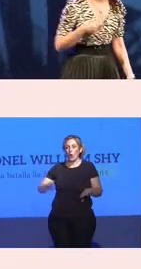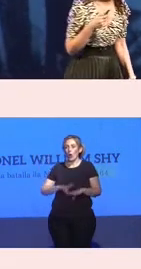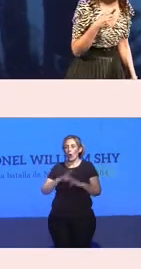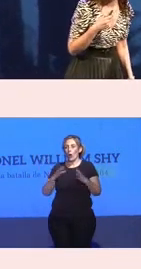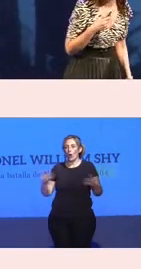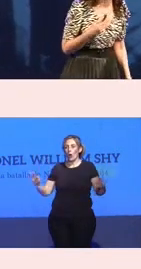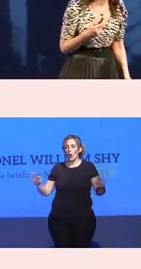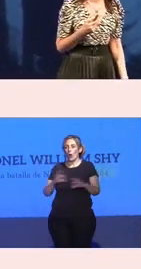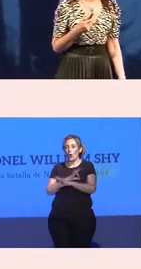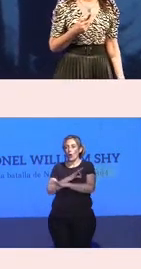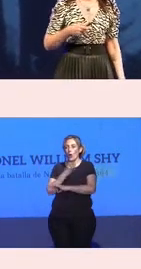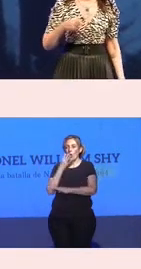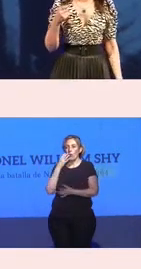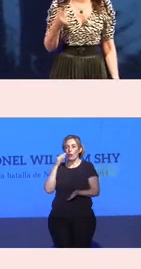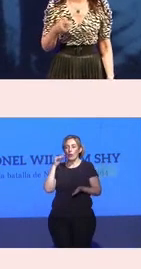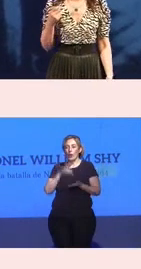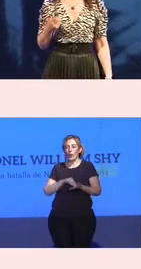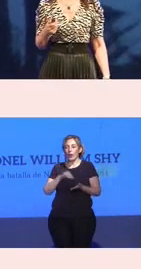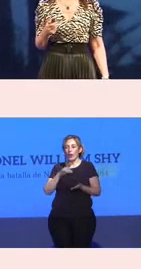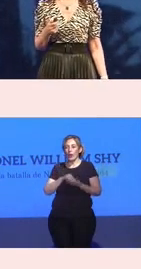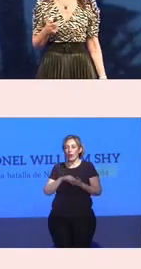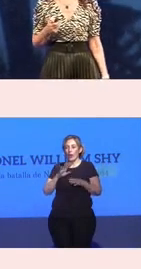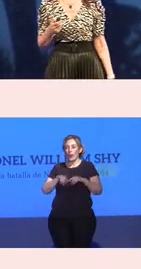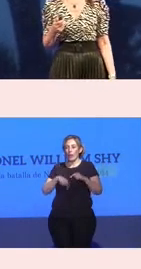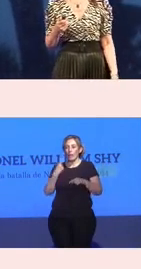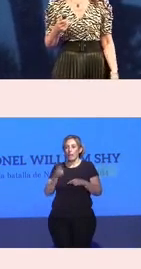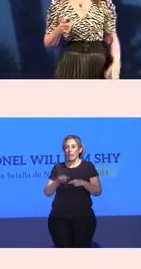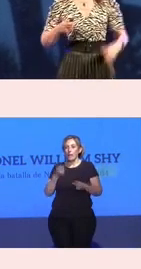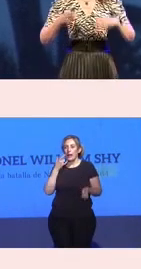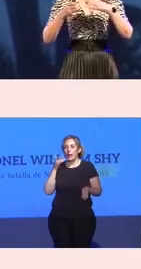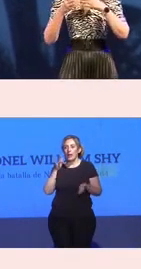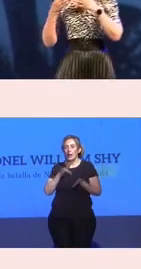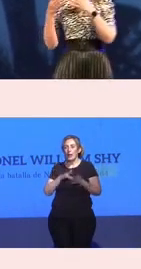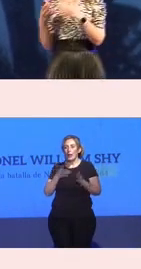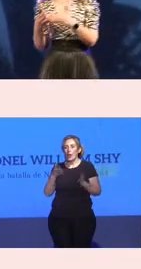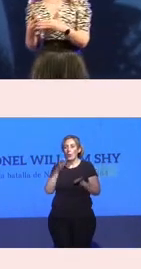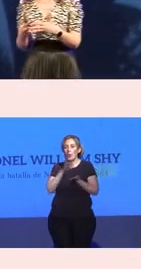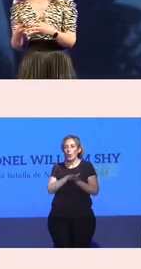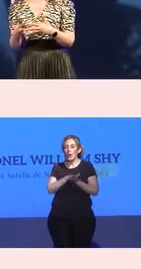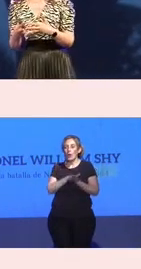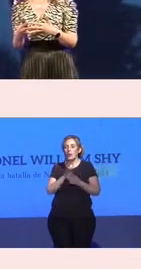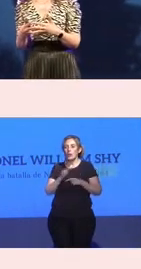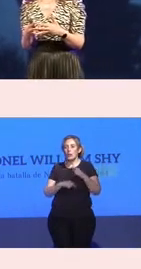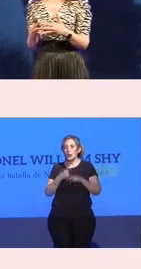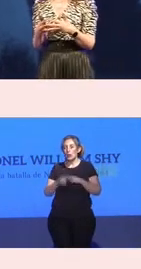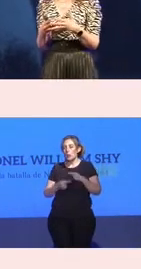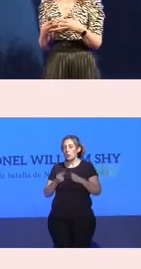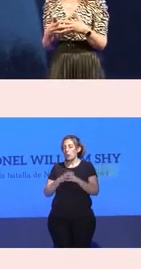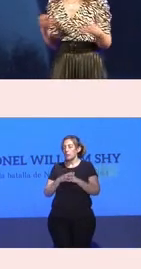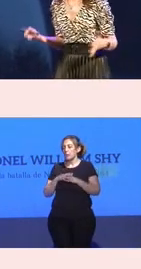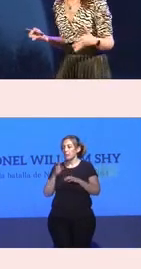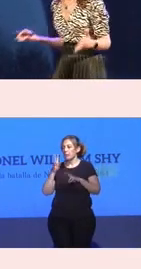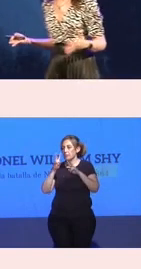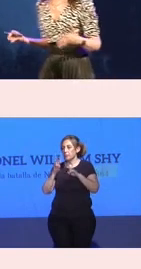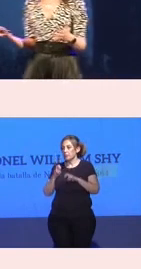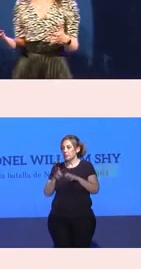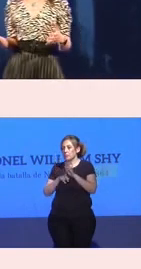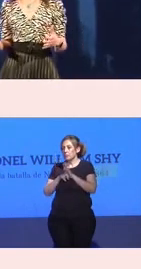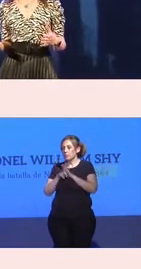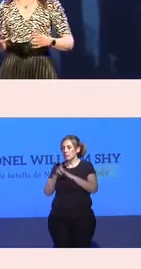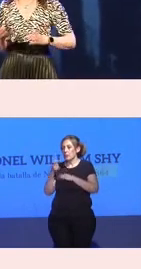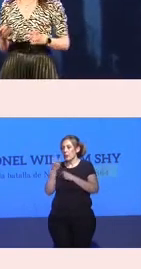confundiera tantísimo a la hora de datar la muerte Pues porque luego avanzó la investigación y tuvieron